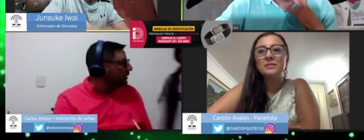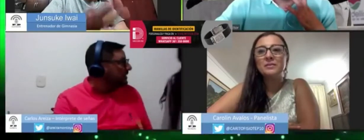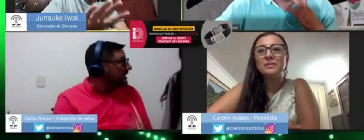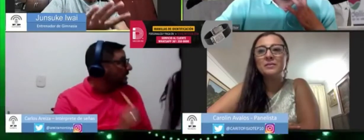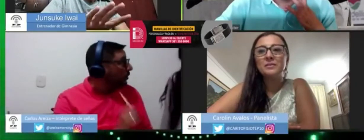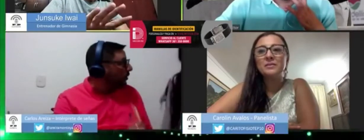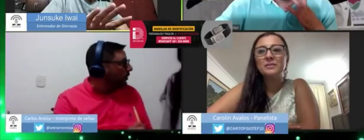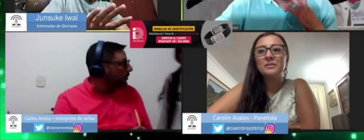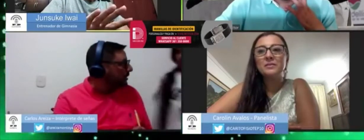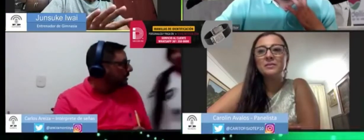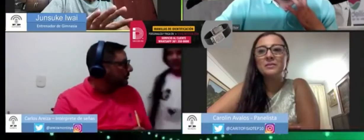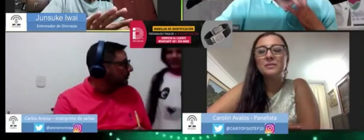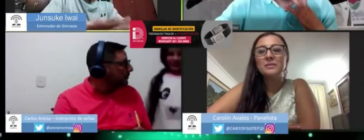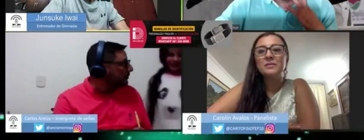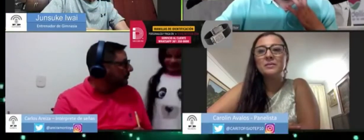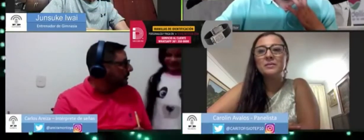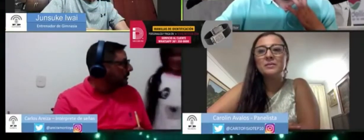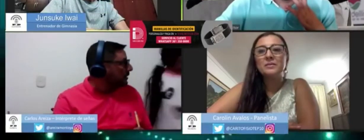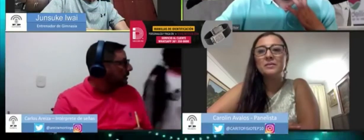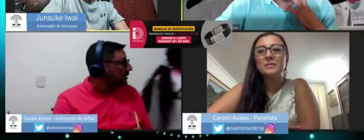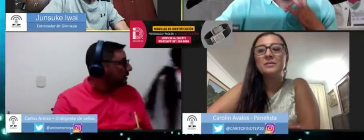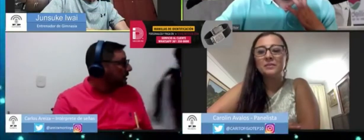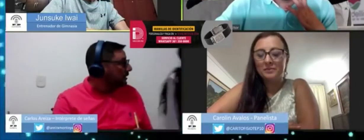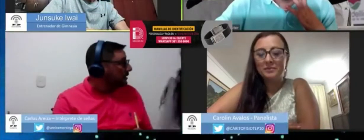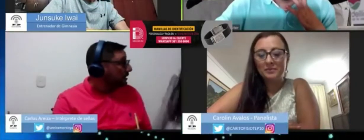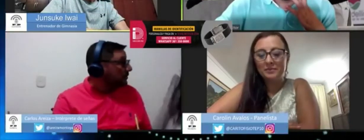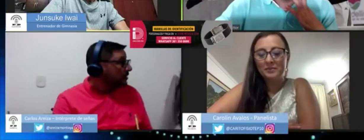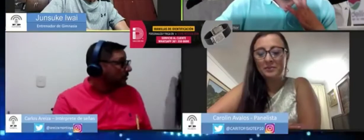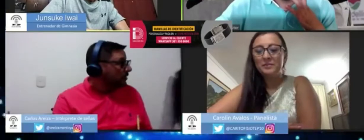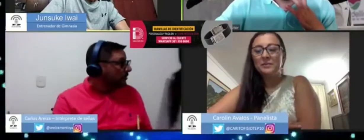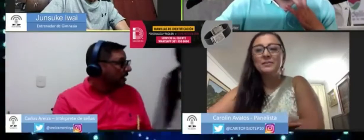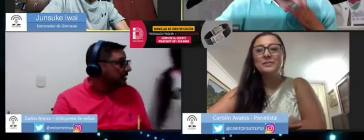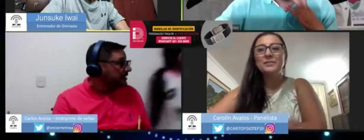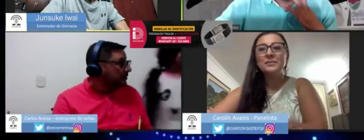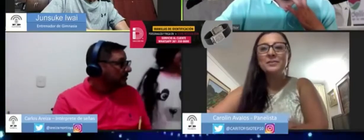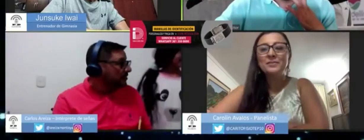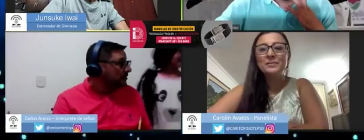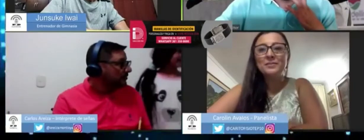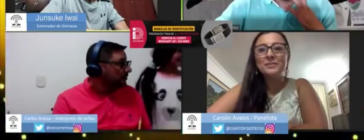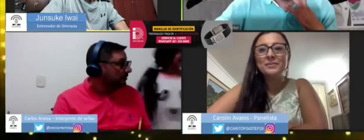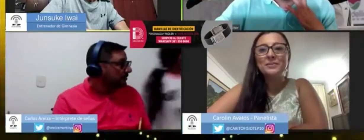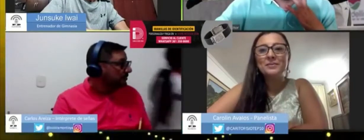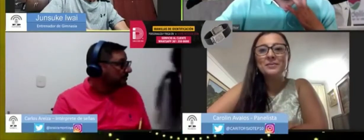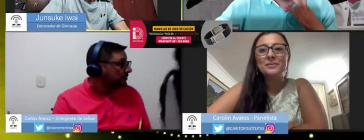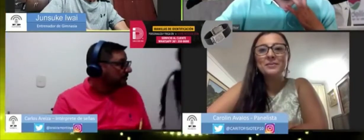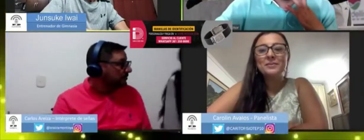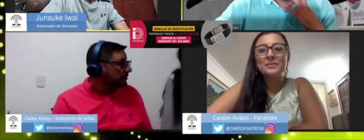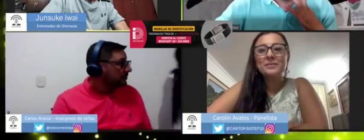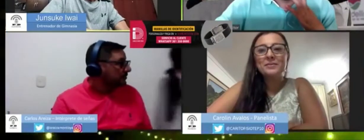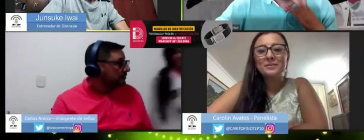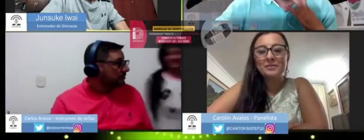invitó a ver entrenamiento. ¿Sí? Por ejemplo,